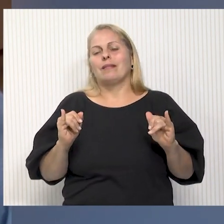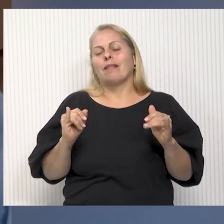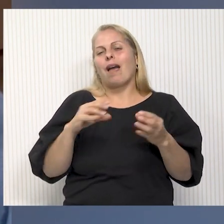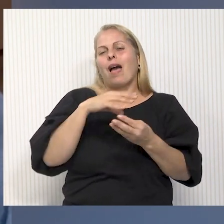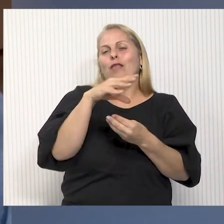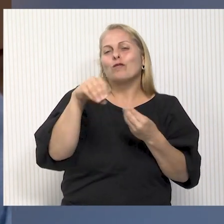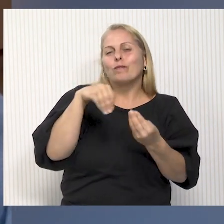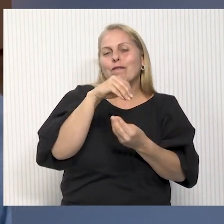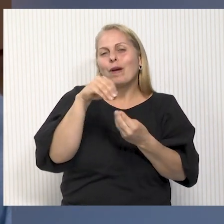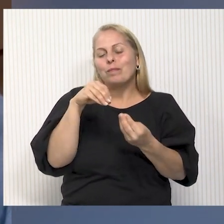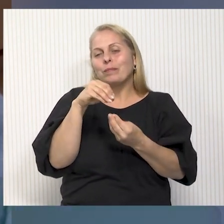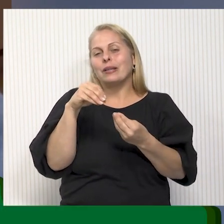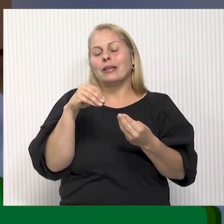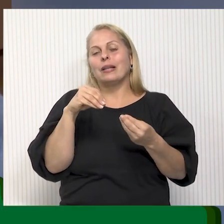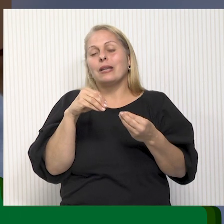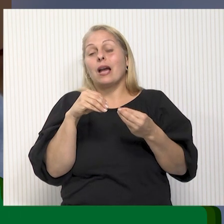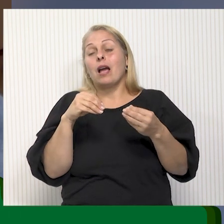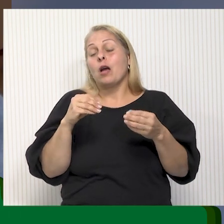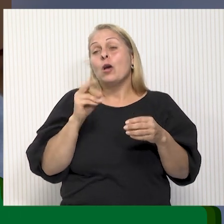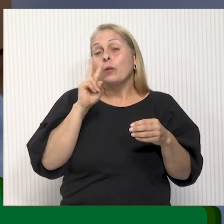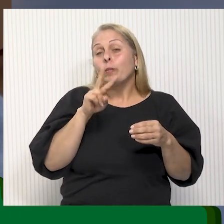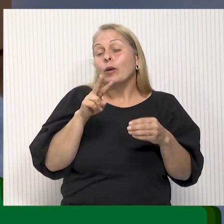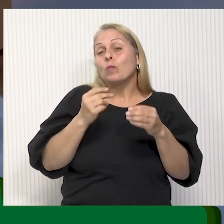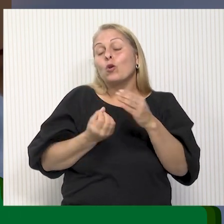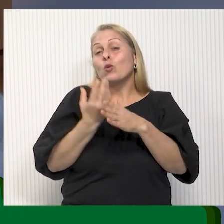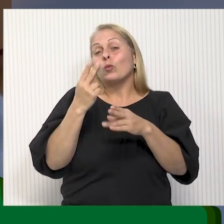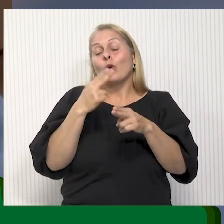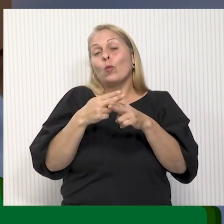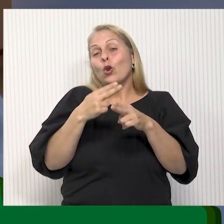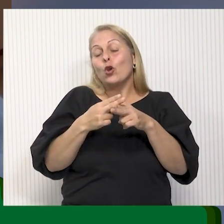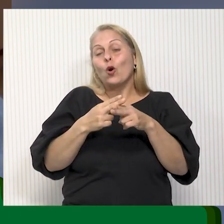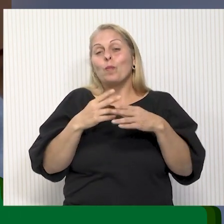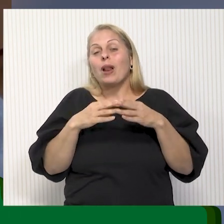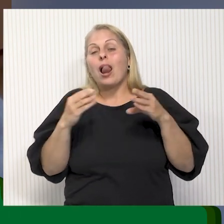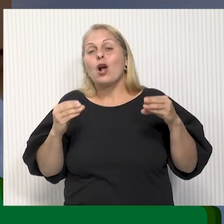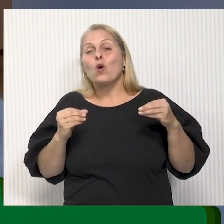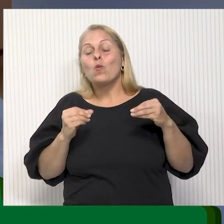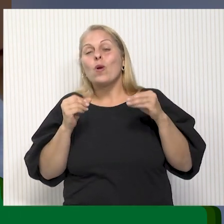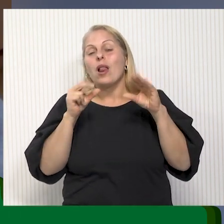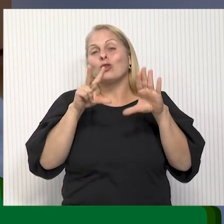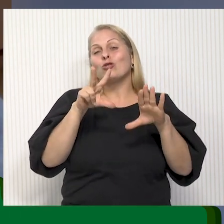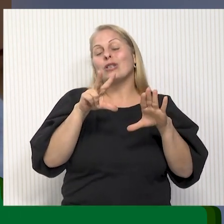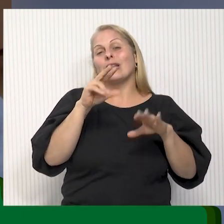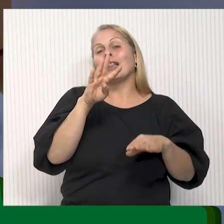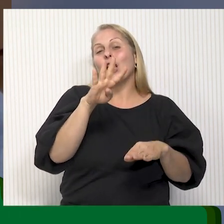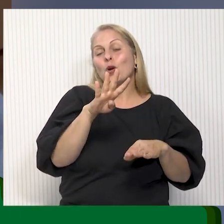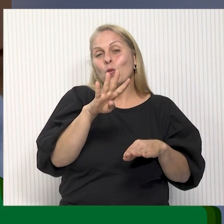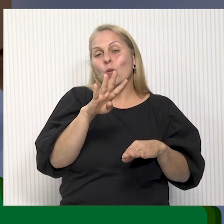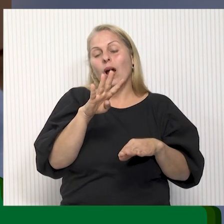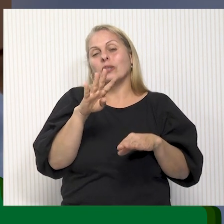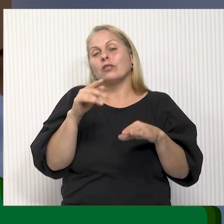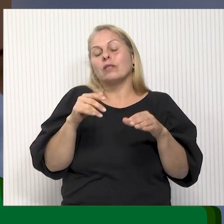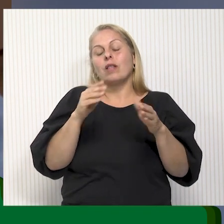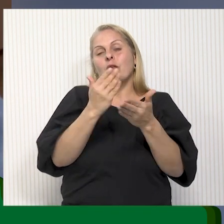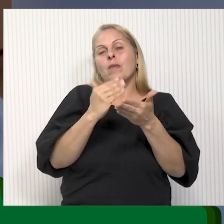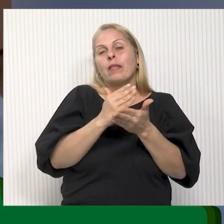Zorrilla de San Martín a la Escuela Especial de Discapacitados Auditivos y de Alteraciones del Lenguaje Número 84 del querido